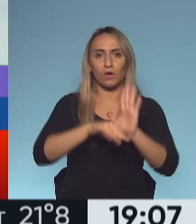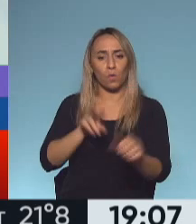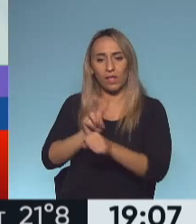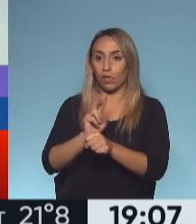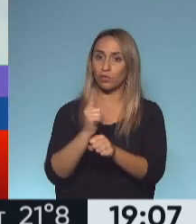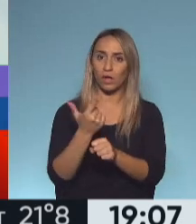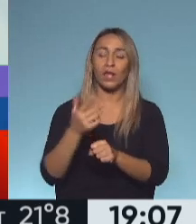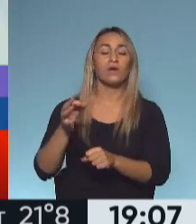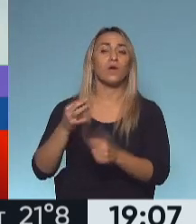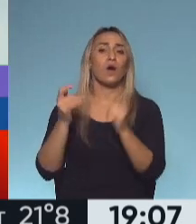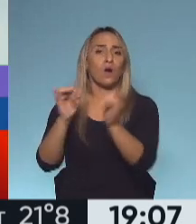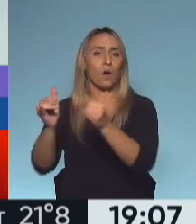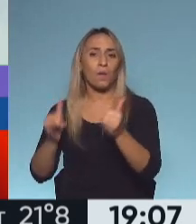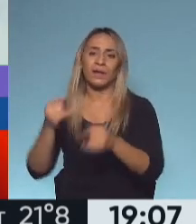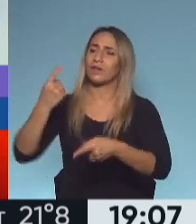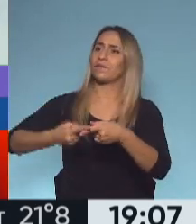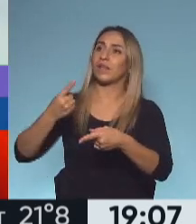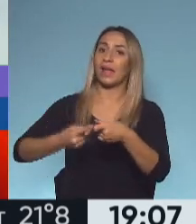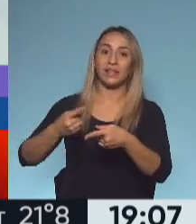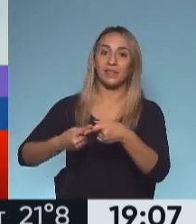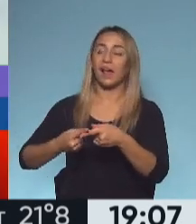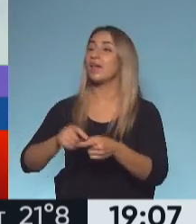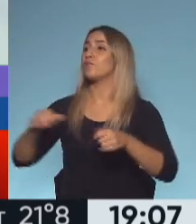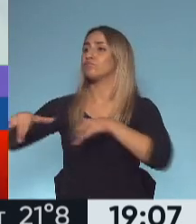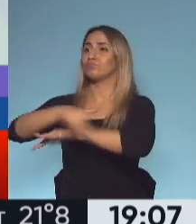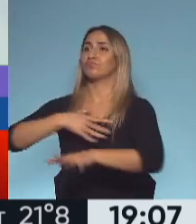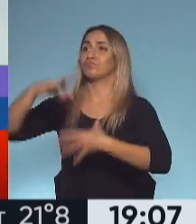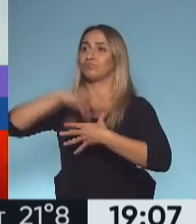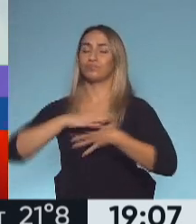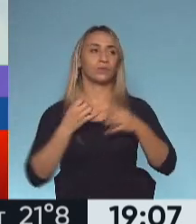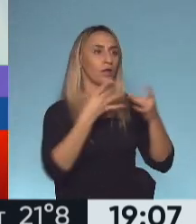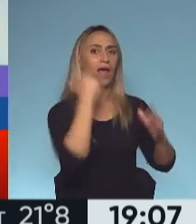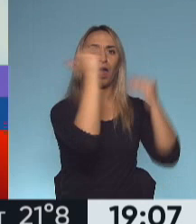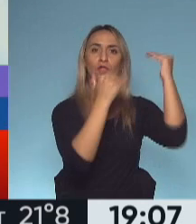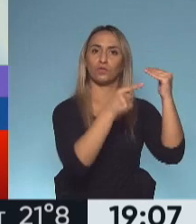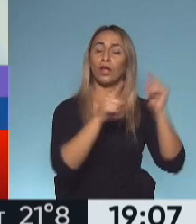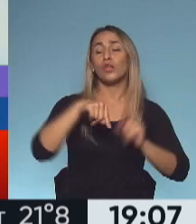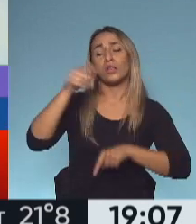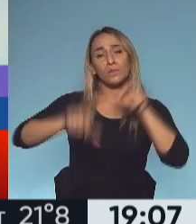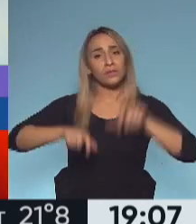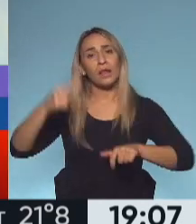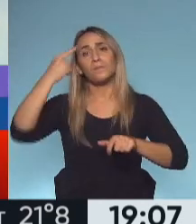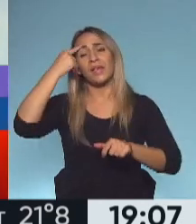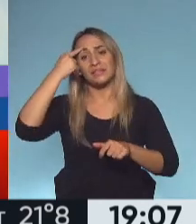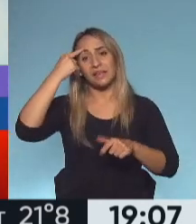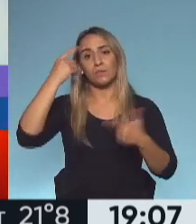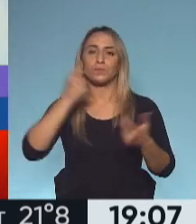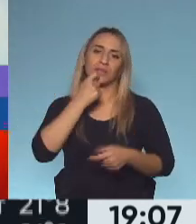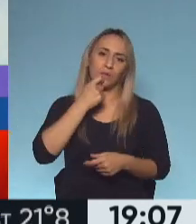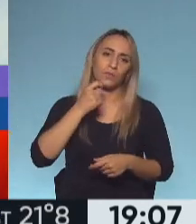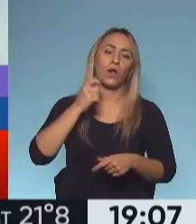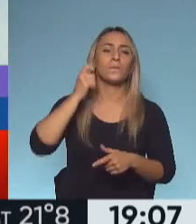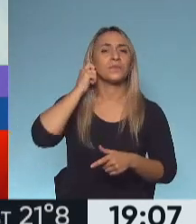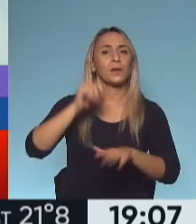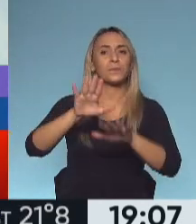actividades sociales que luego trasladan a sí mismos y a los mayores, y personas que creen que están en bajo riesgo, por ejemplo menores